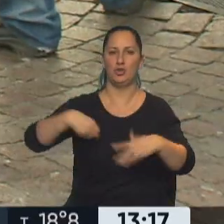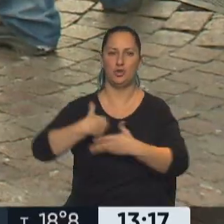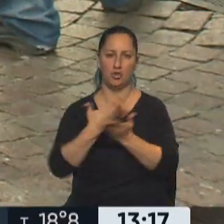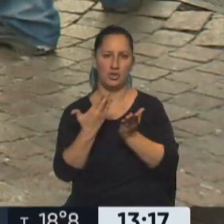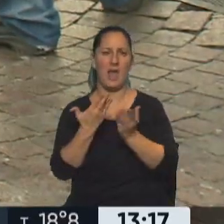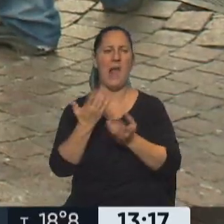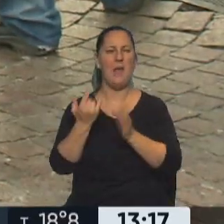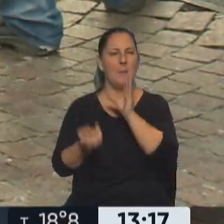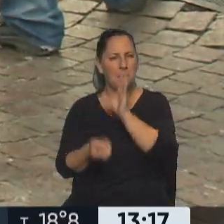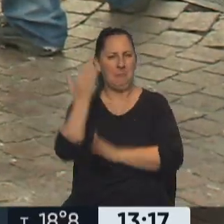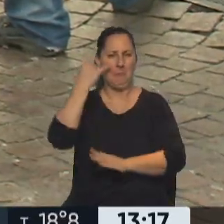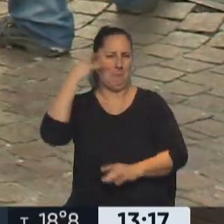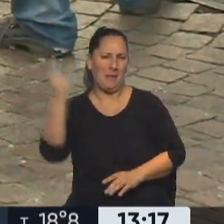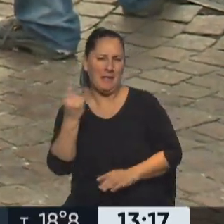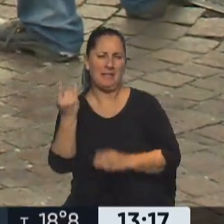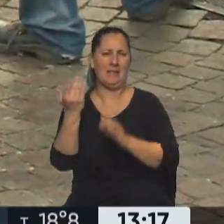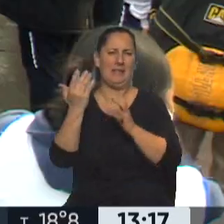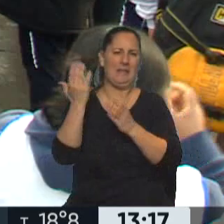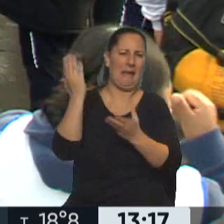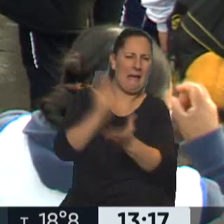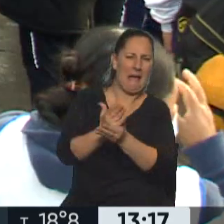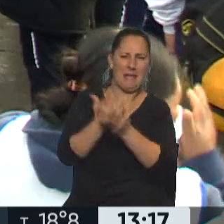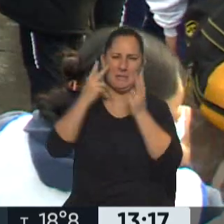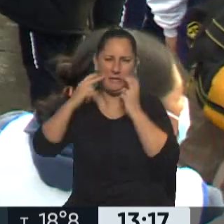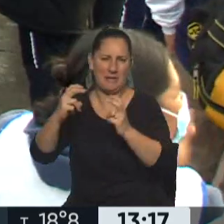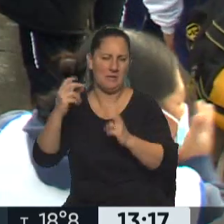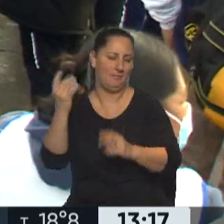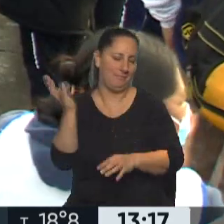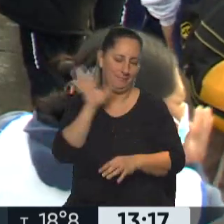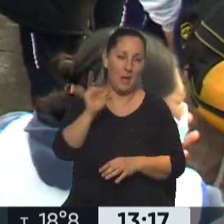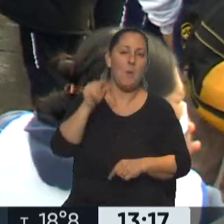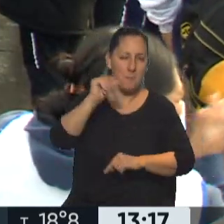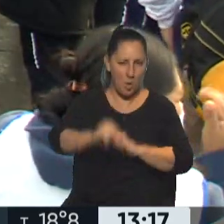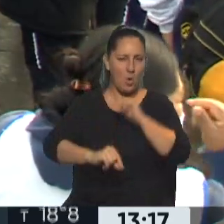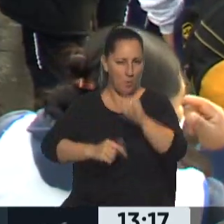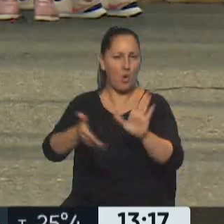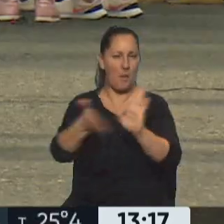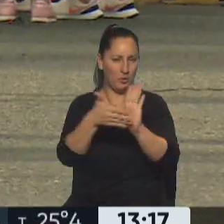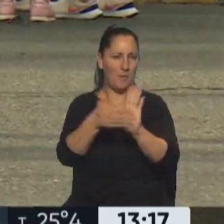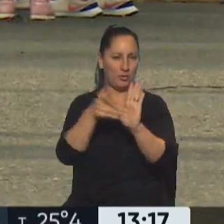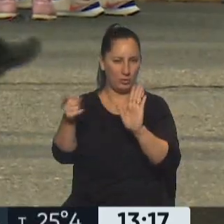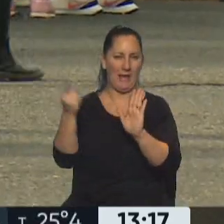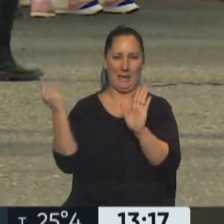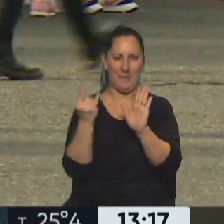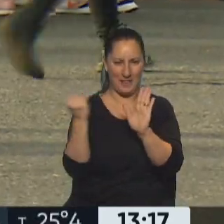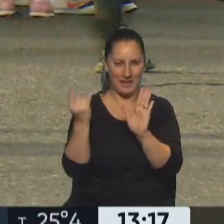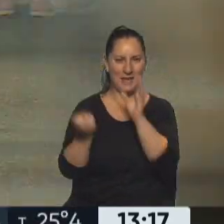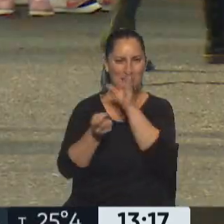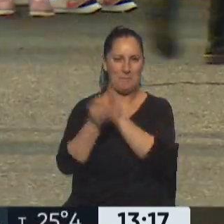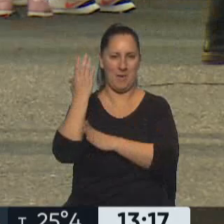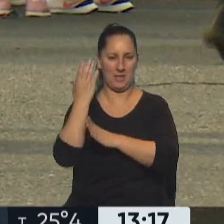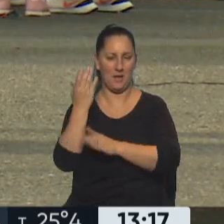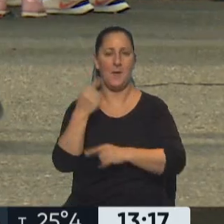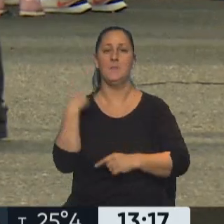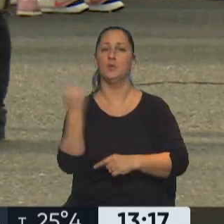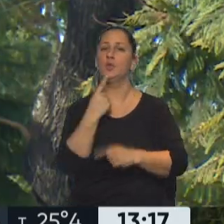causas armadas, pero de acá a la China. Es decir, que lo vamos a ir demostrando hecho por hecho. Y le decimos claramente de que no se